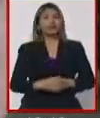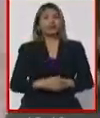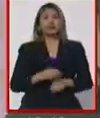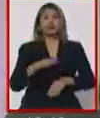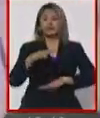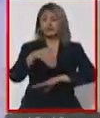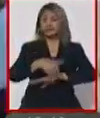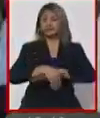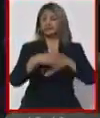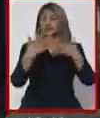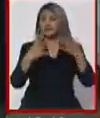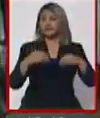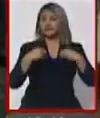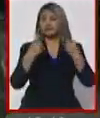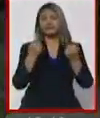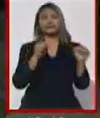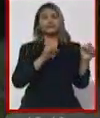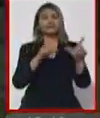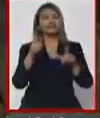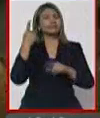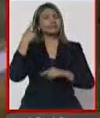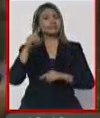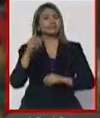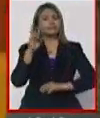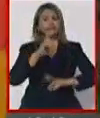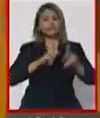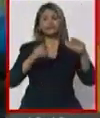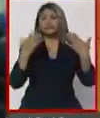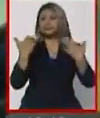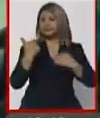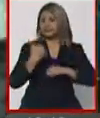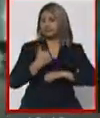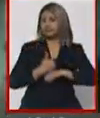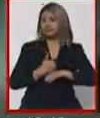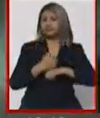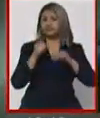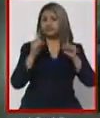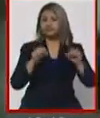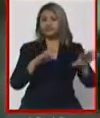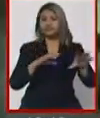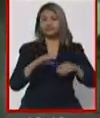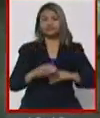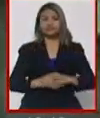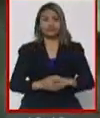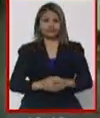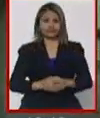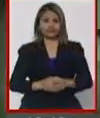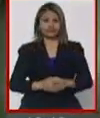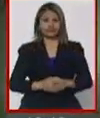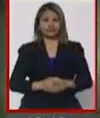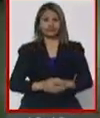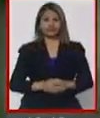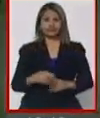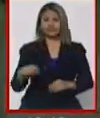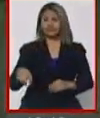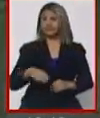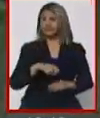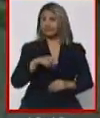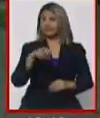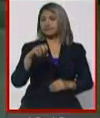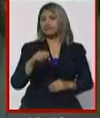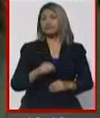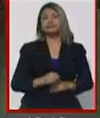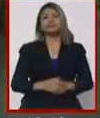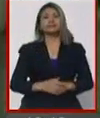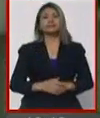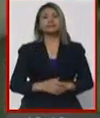en horas de la noche ya estemos dando luz verde para que ya los pasajeros que se encuentran acá varados puedan ya realizar el viaje correspondiente a